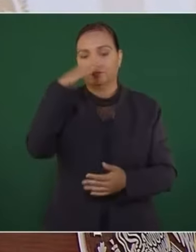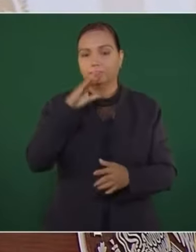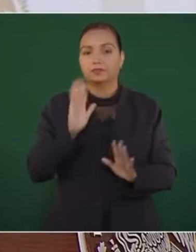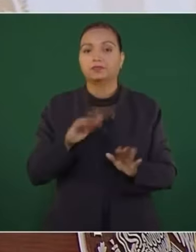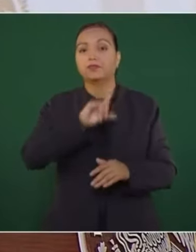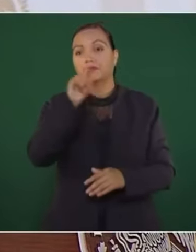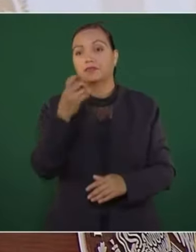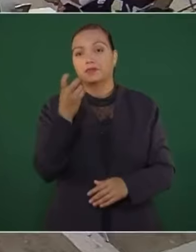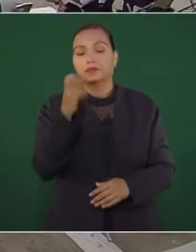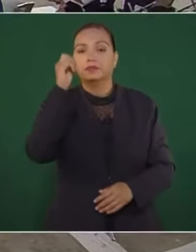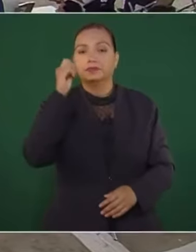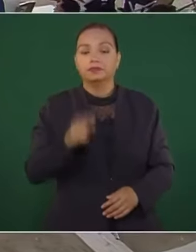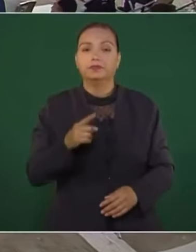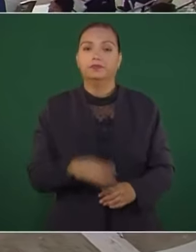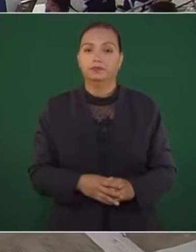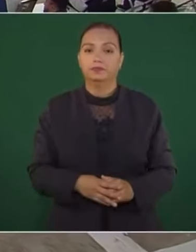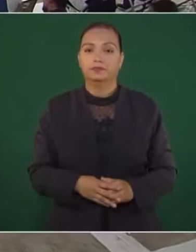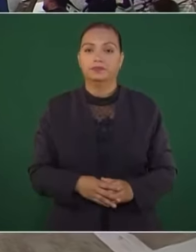Por eso es también